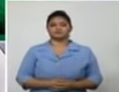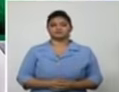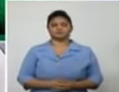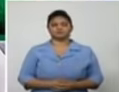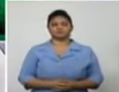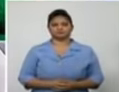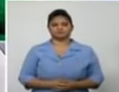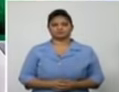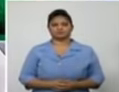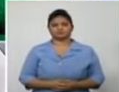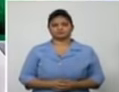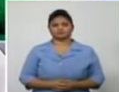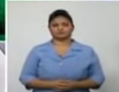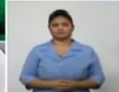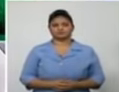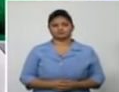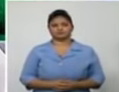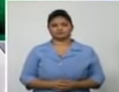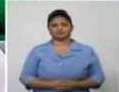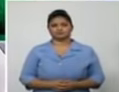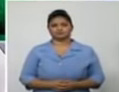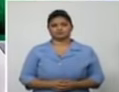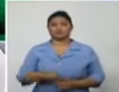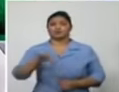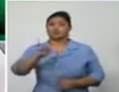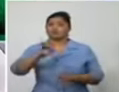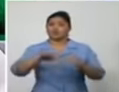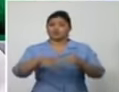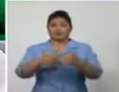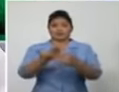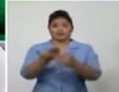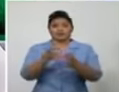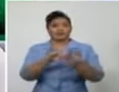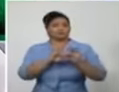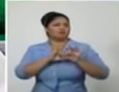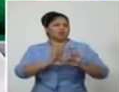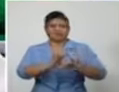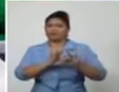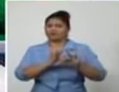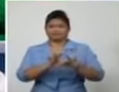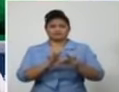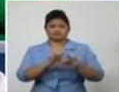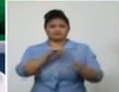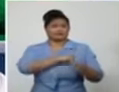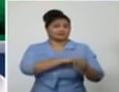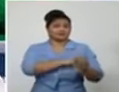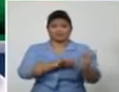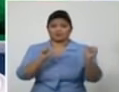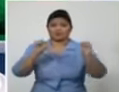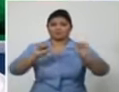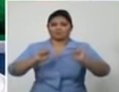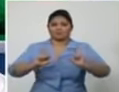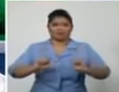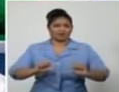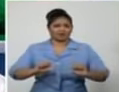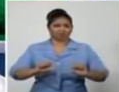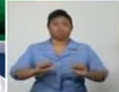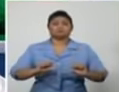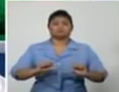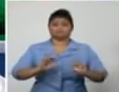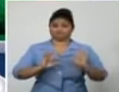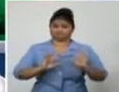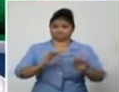grupo de complicaciones, estuvo 9 días ingresado por las complicaciones y las manifestaciones que presentó, 5 de